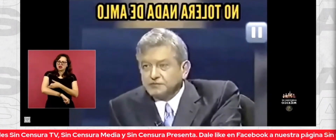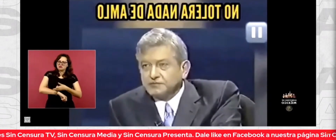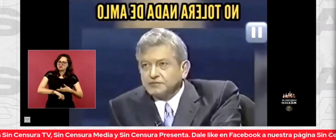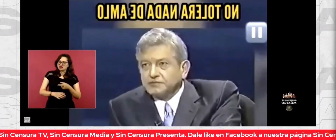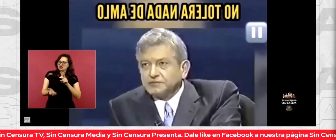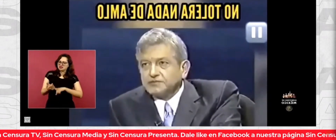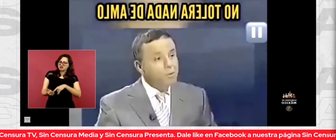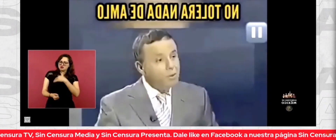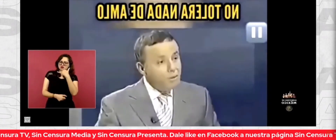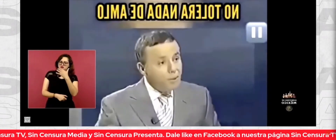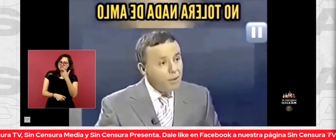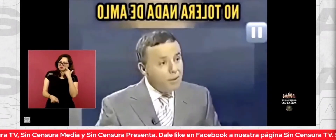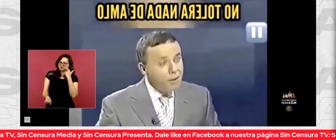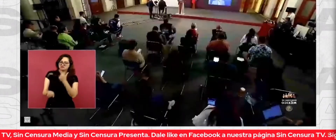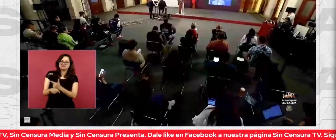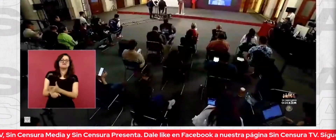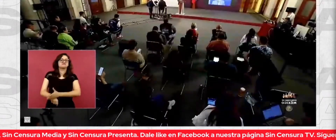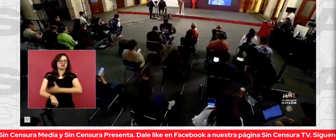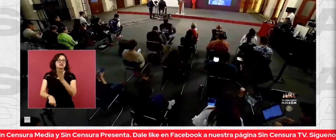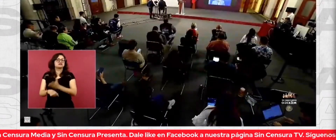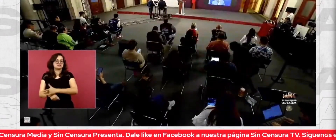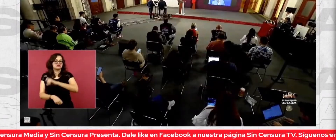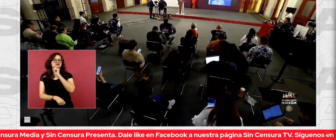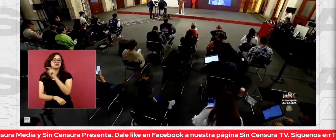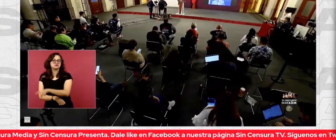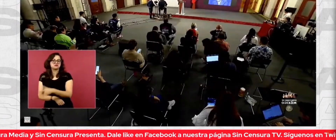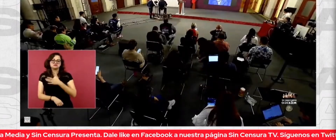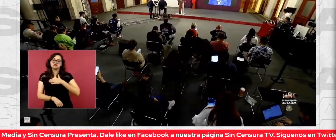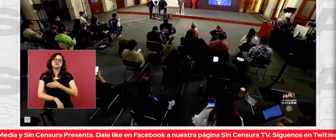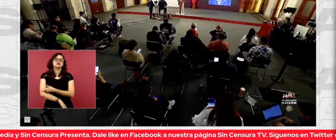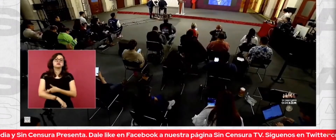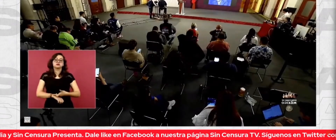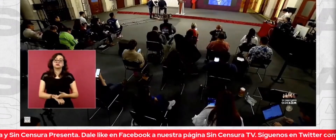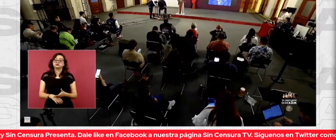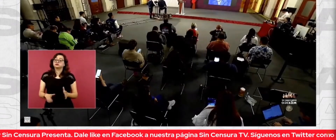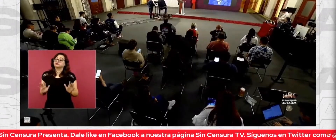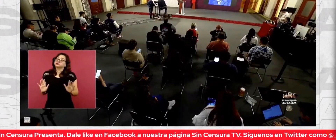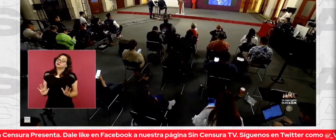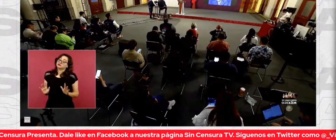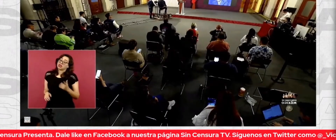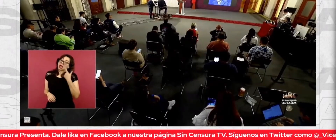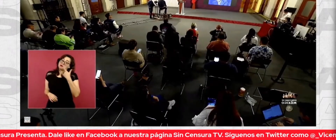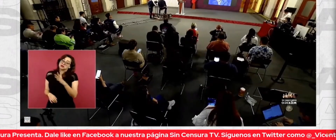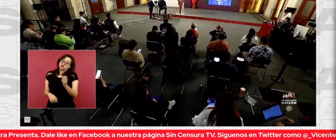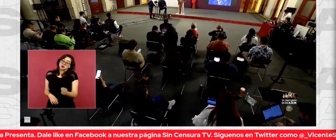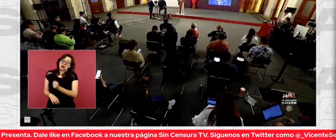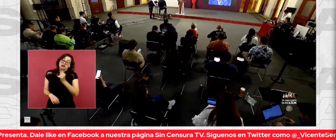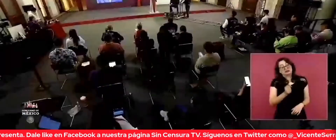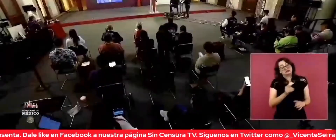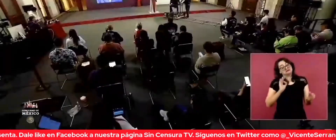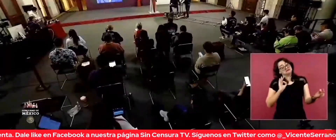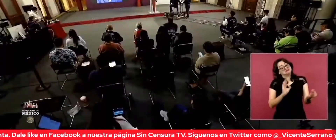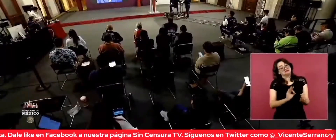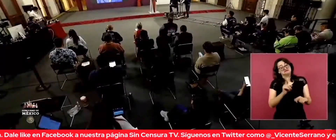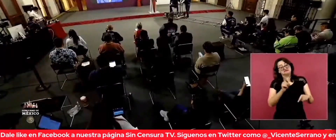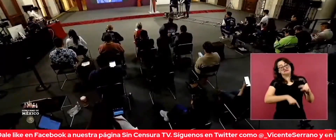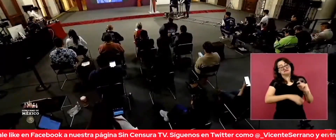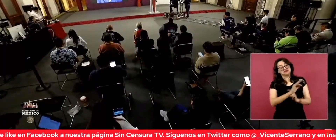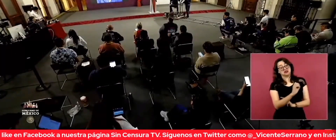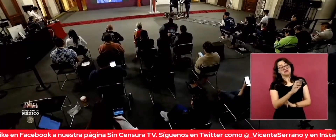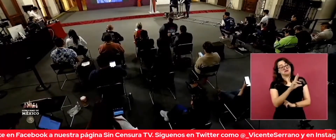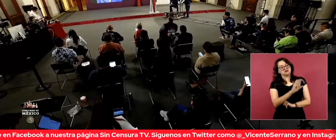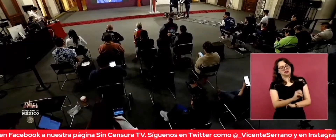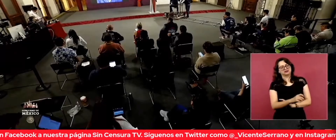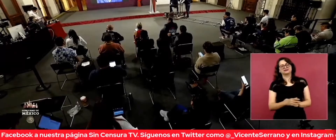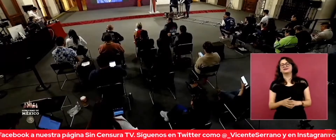bien. Pues te agradecemos mucho. Muchas gracias, Ciro. Te agradecemos. Suerte, suerte. Viene un segundo semestre durísimo. Y aquí lo vamos a estar siguiendo. Pues ya nos